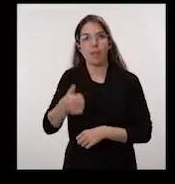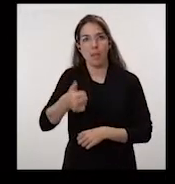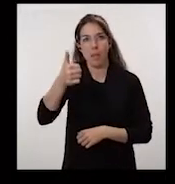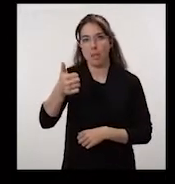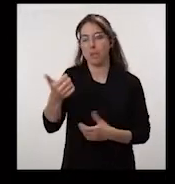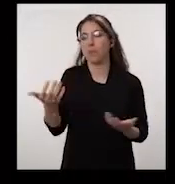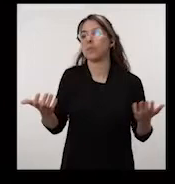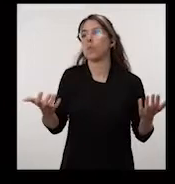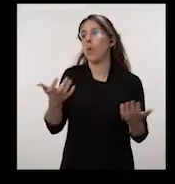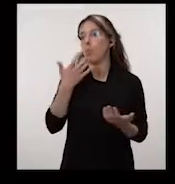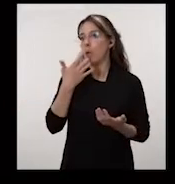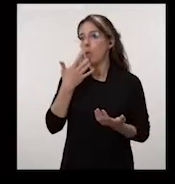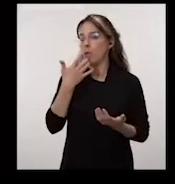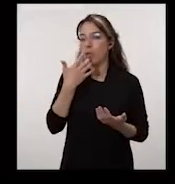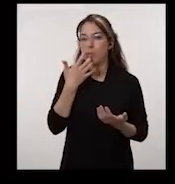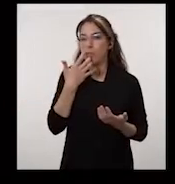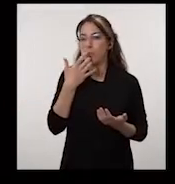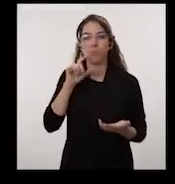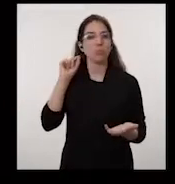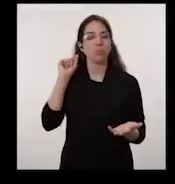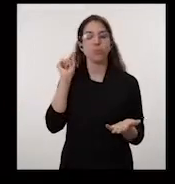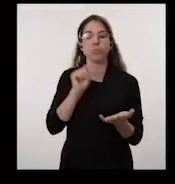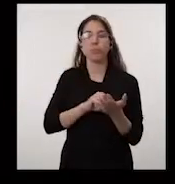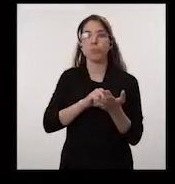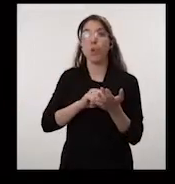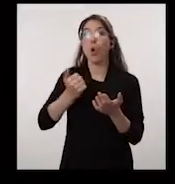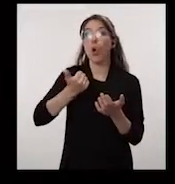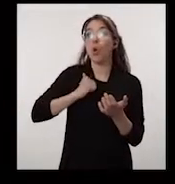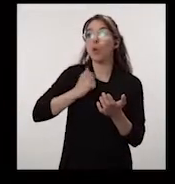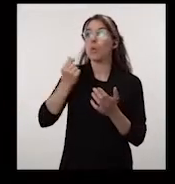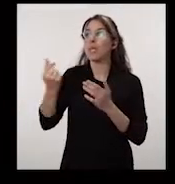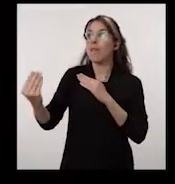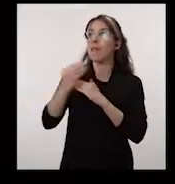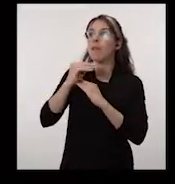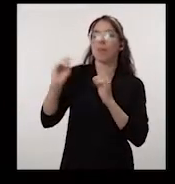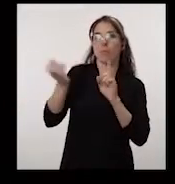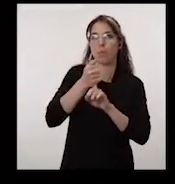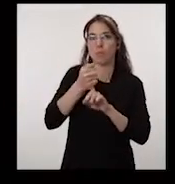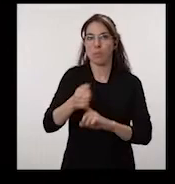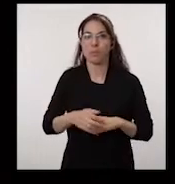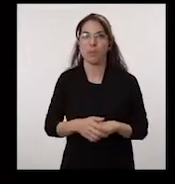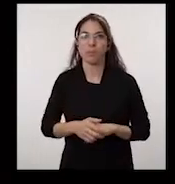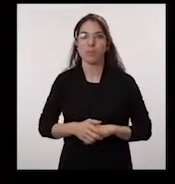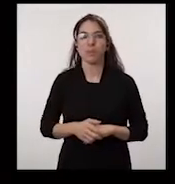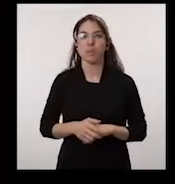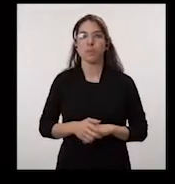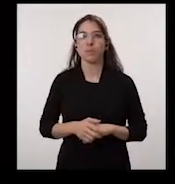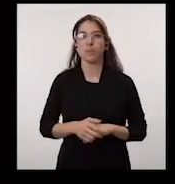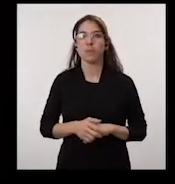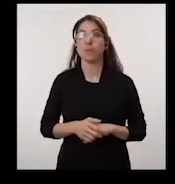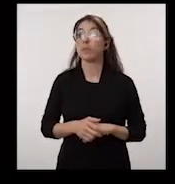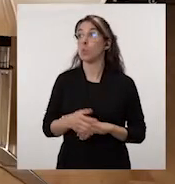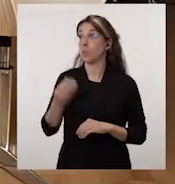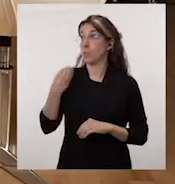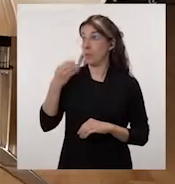más eficientes y por ejemplo consigan de una manera rápida encontrar las oportunidades de financiación que necesitan